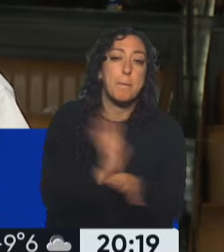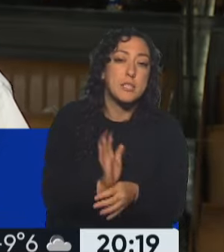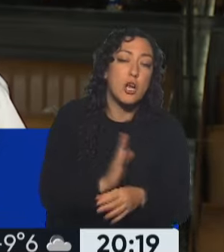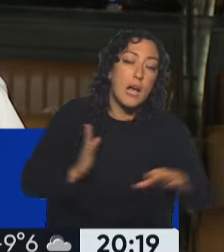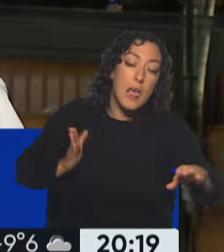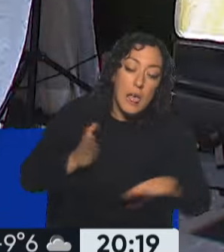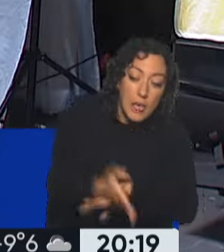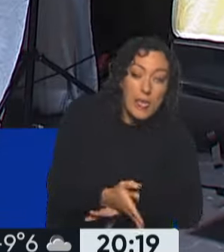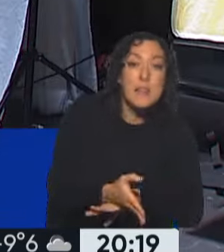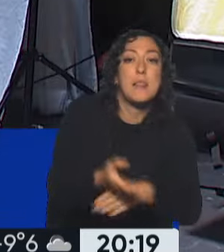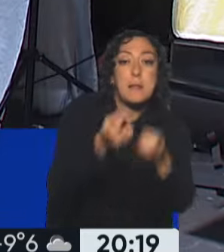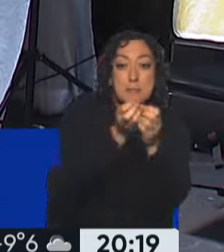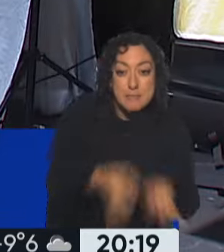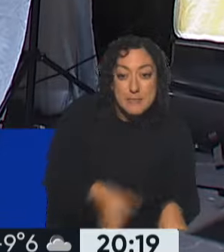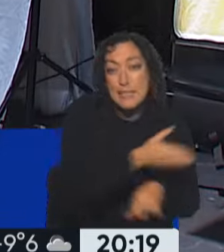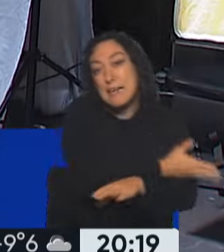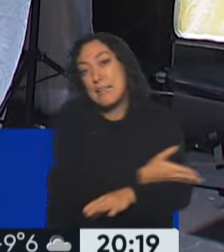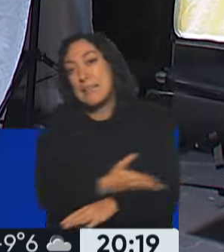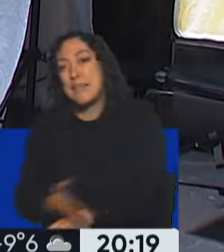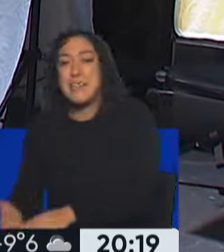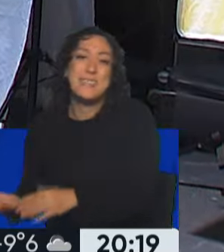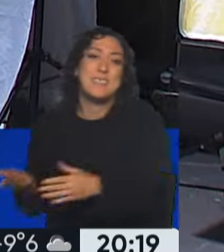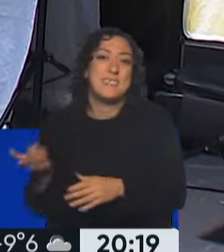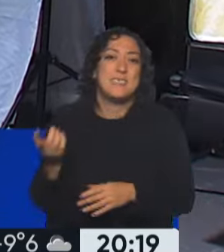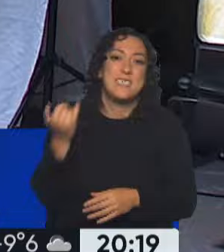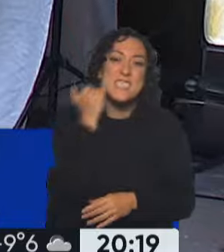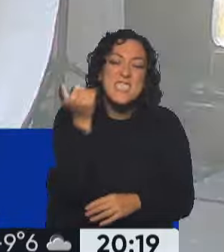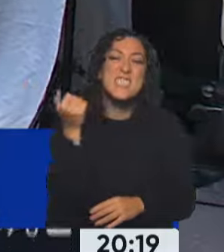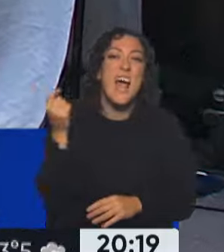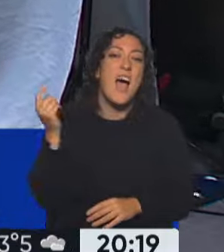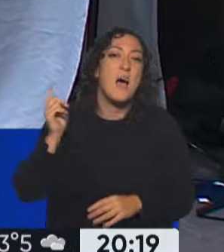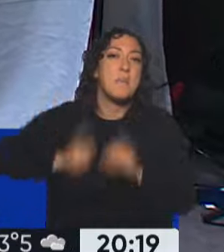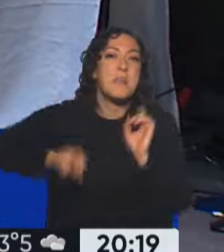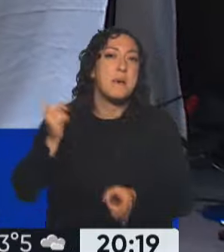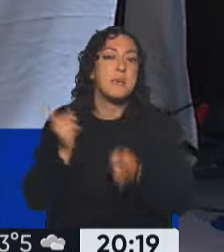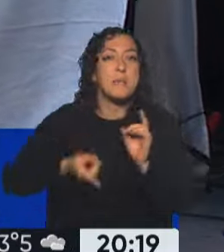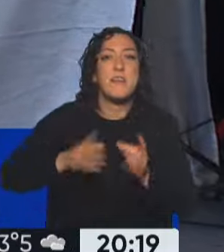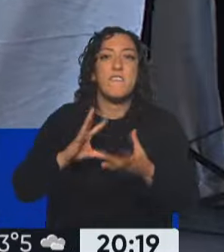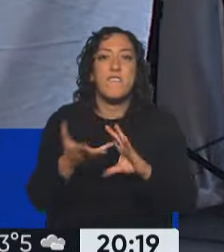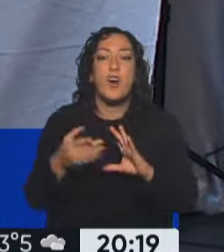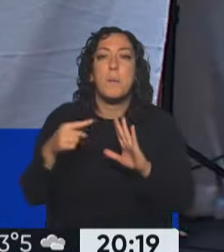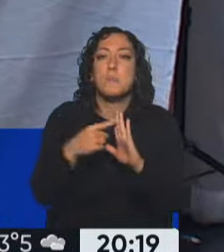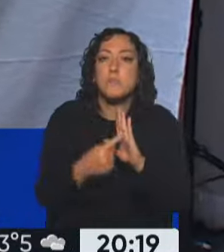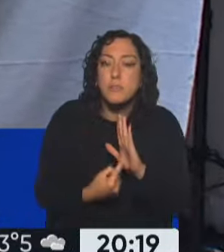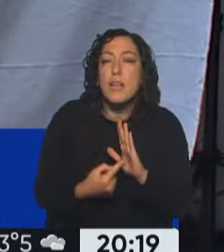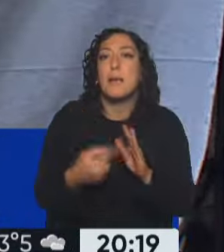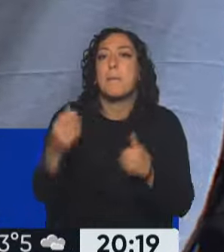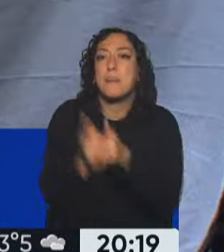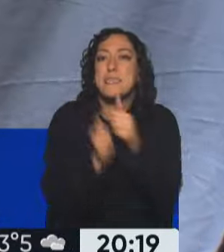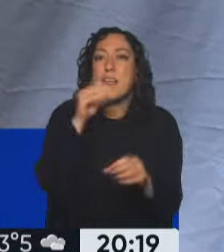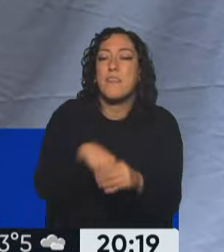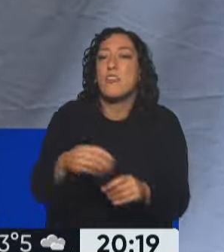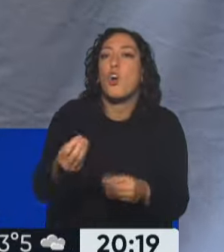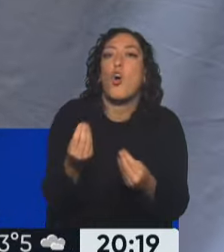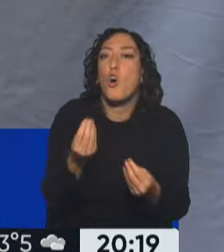Lidia, y bueno, ya con todas las directivas y los mandamientos de cómo debe ser y cómo no debe ser la vida dentro de la empresa.